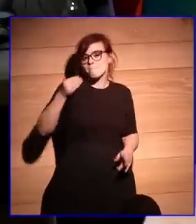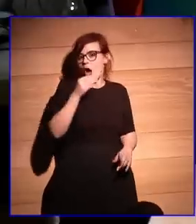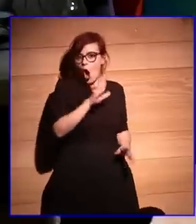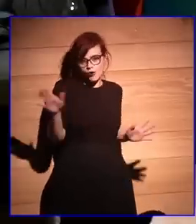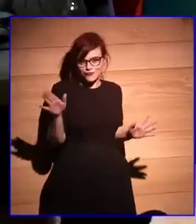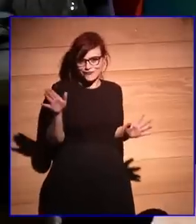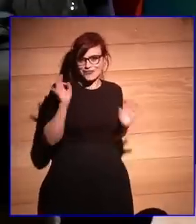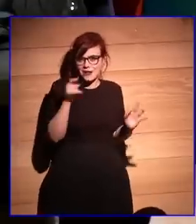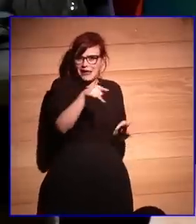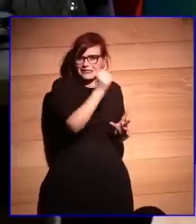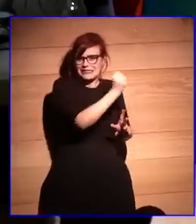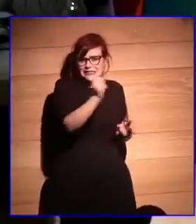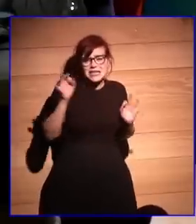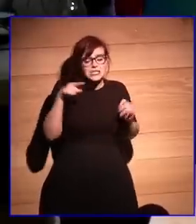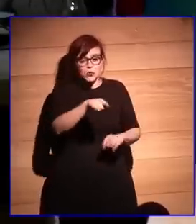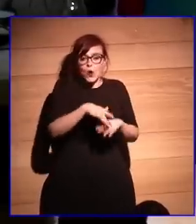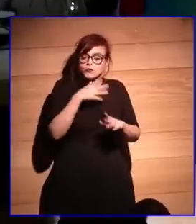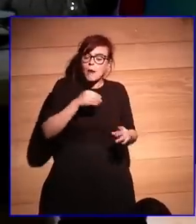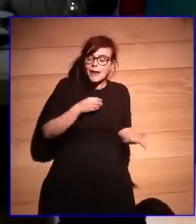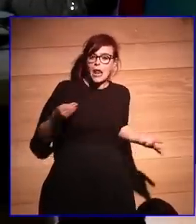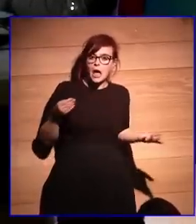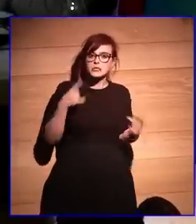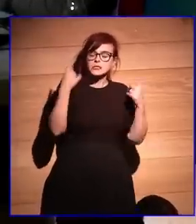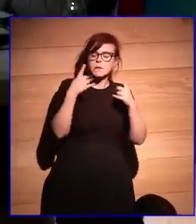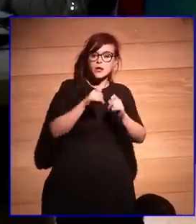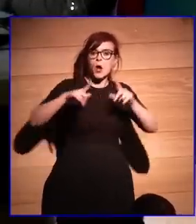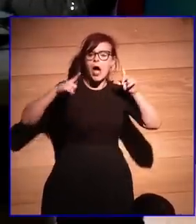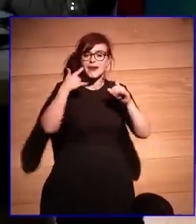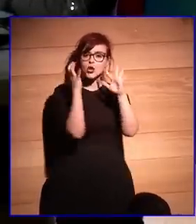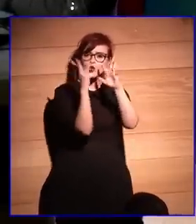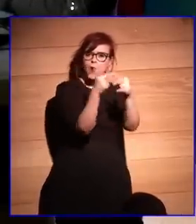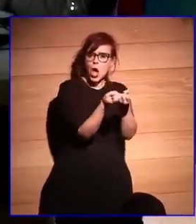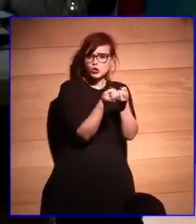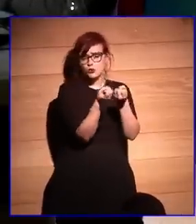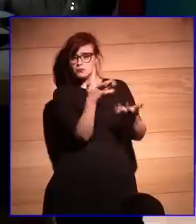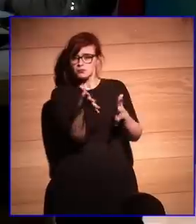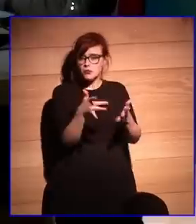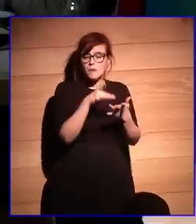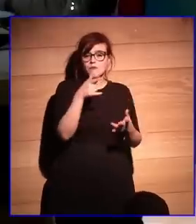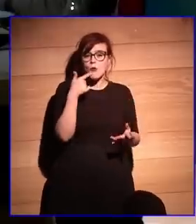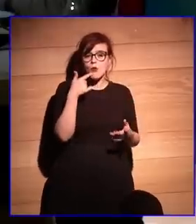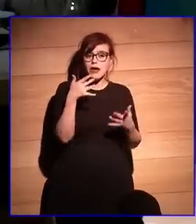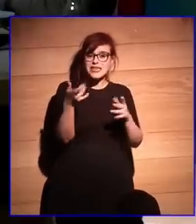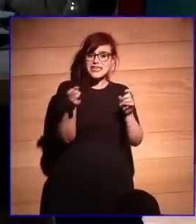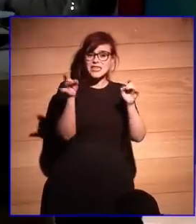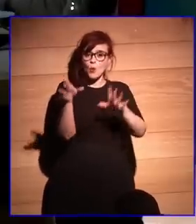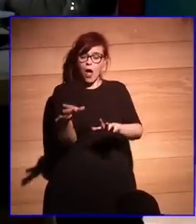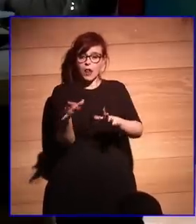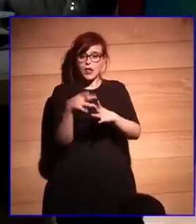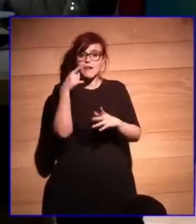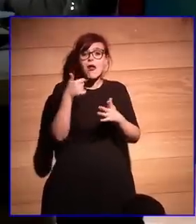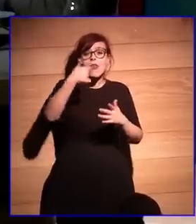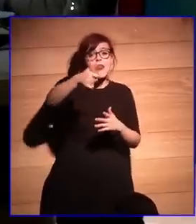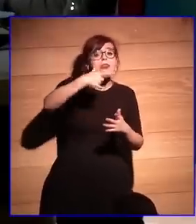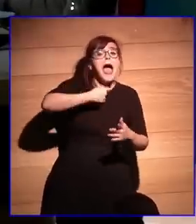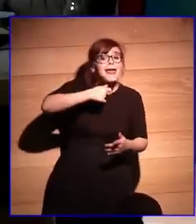Malos incontrovertibles, o sea, de la es, historia. Es una pena que apenas... Es el number one. ¿En números? Yo creo que... En que, números tiene una marca que, prácticamente que igual. ¿Le das like? Yo